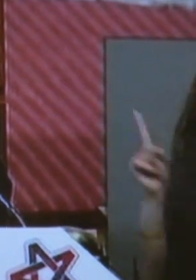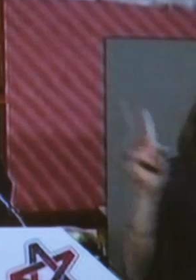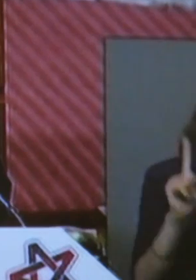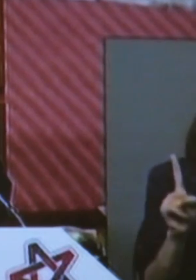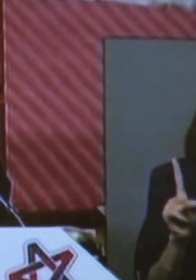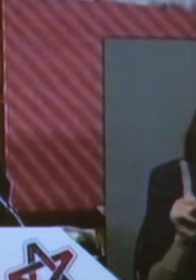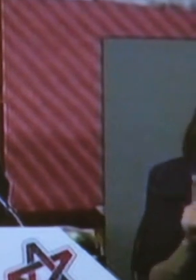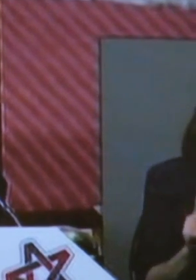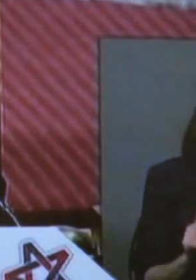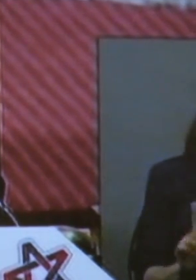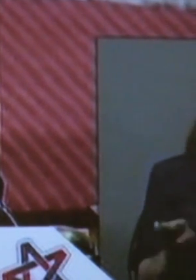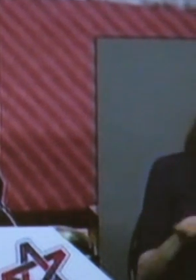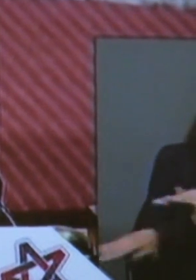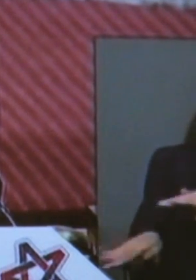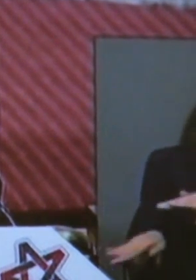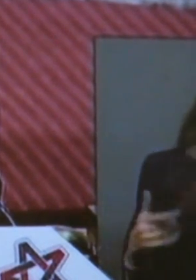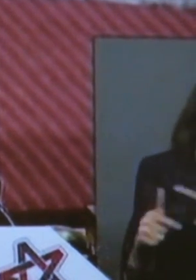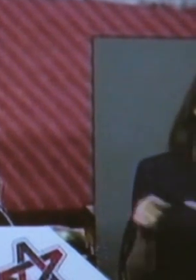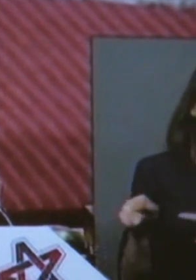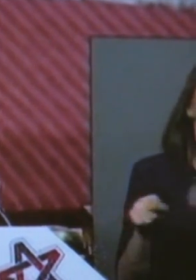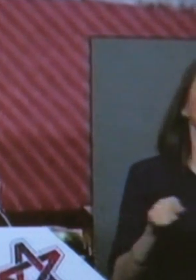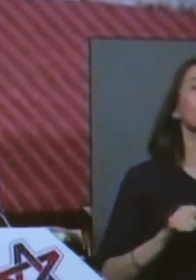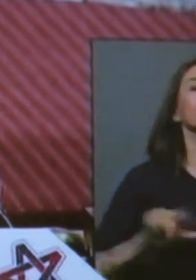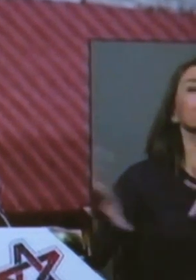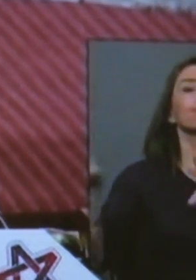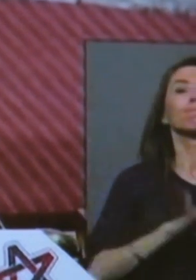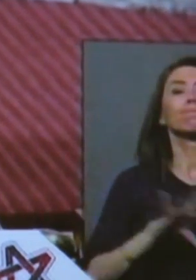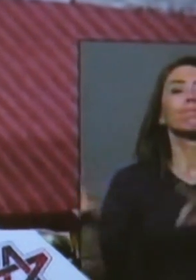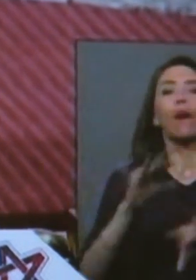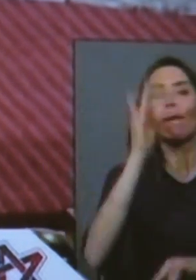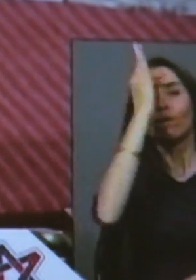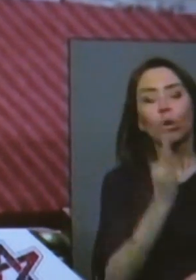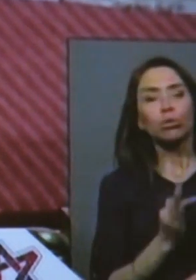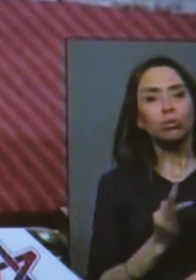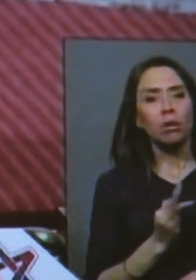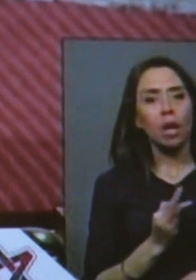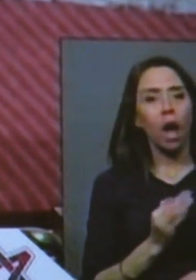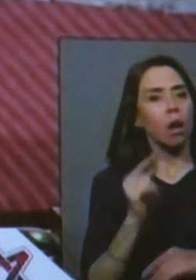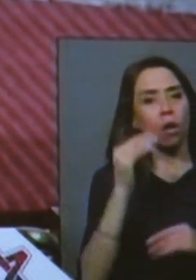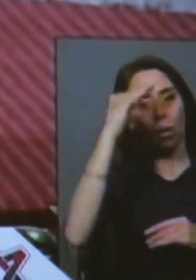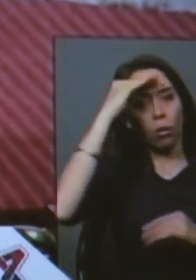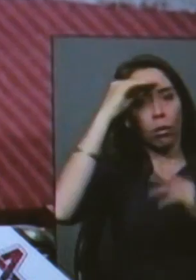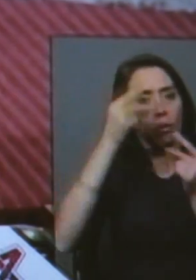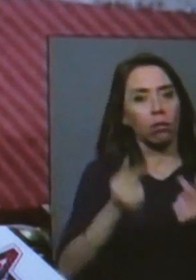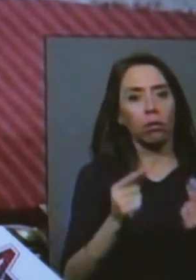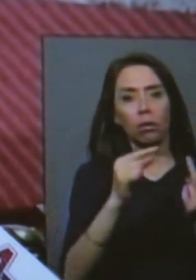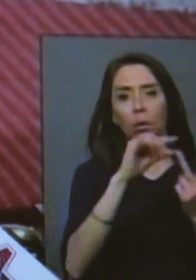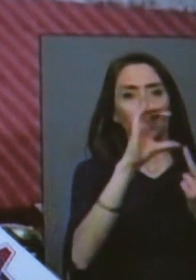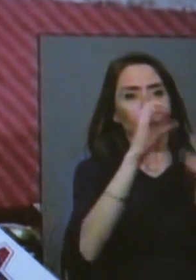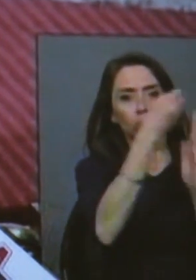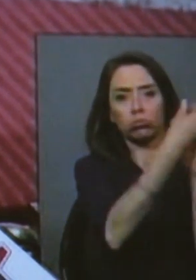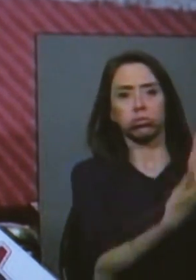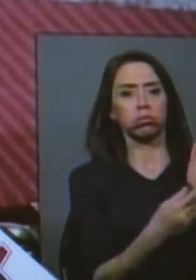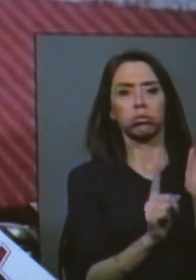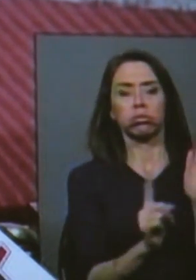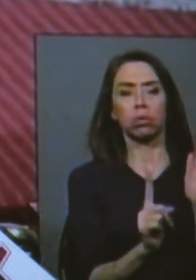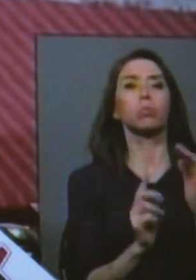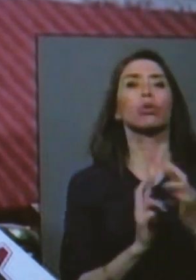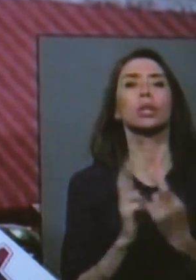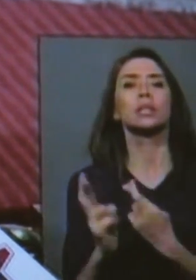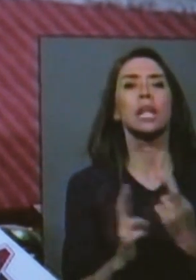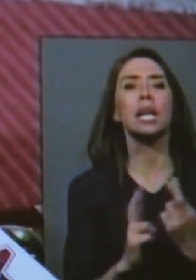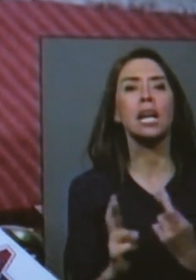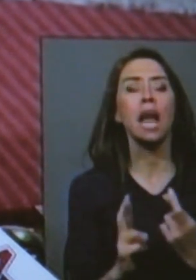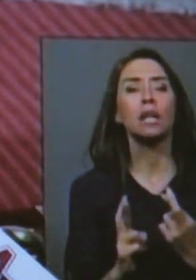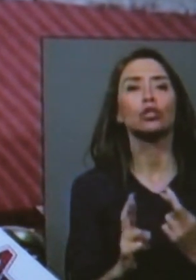por parte del gobierno en la designación de funcionarios que no tienen competencias necesarias, sobre todo porque deben relacionarse